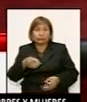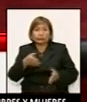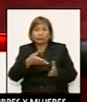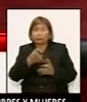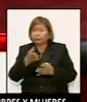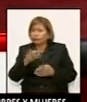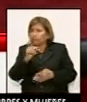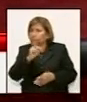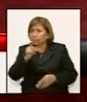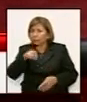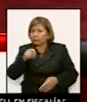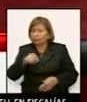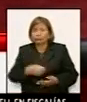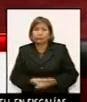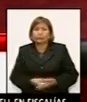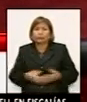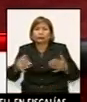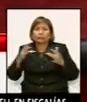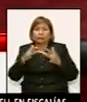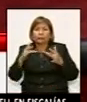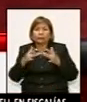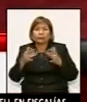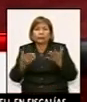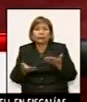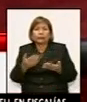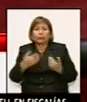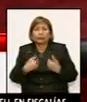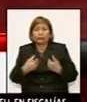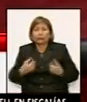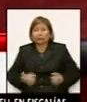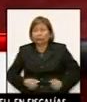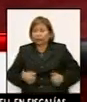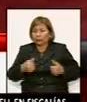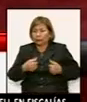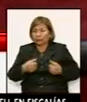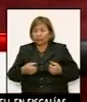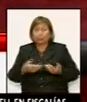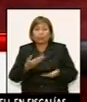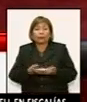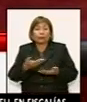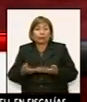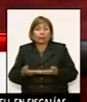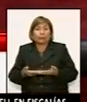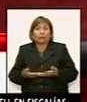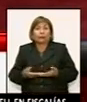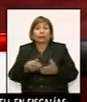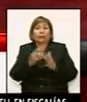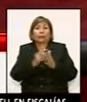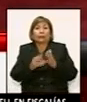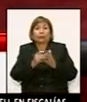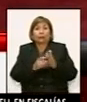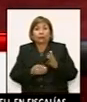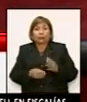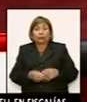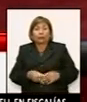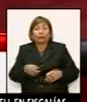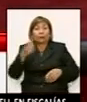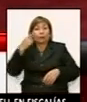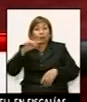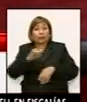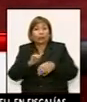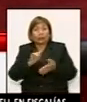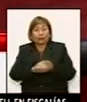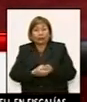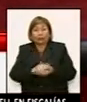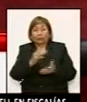no necesariamente están interconectados, por lo que diríamos en este caso con instrumentos digitales. Y para que un